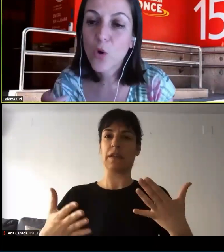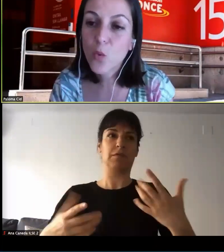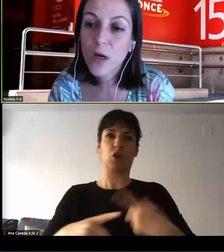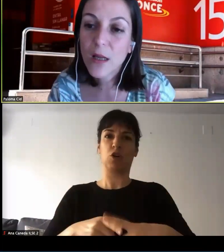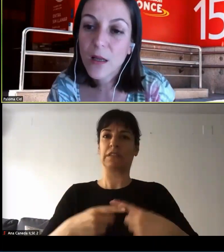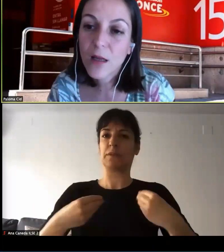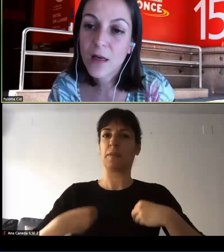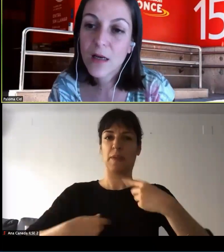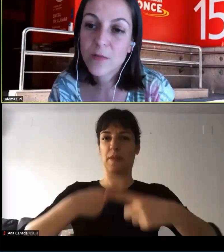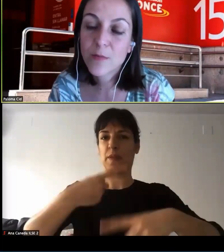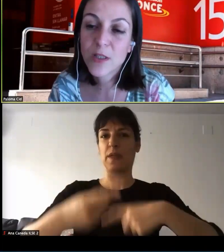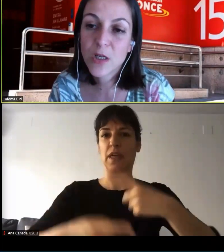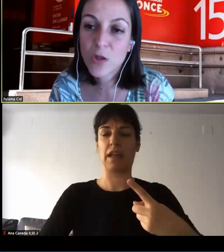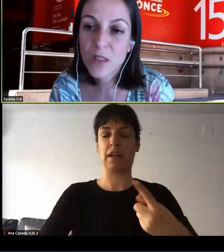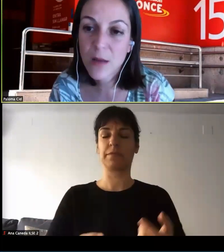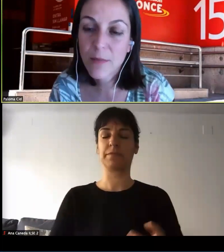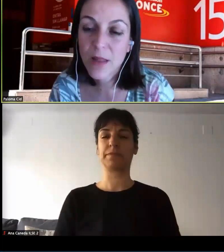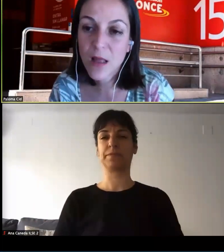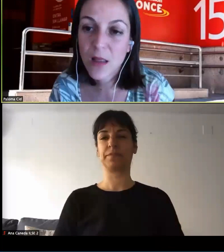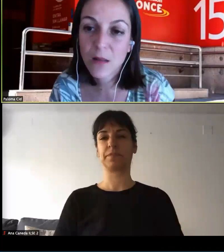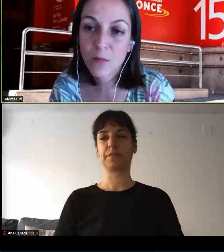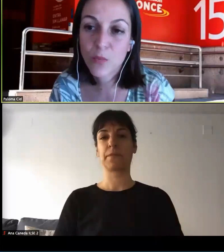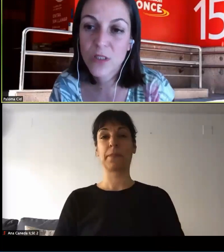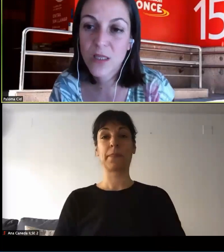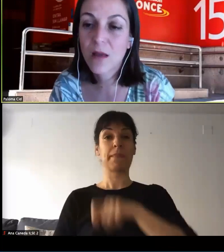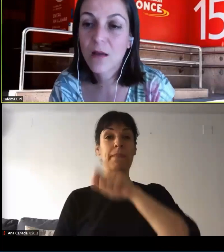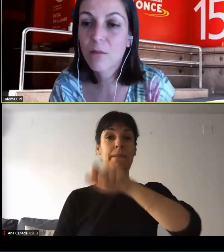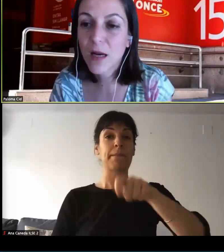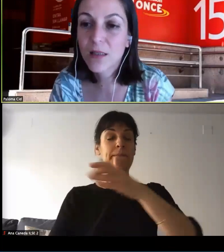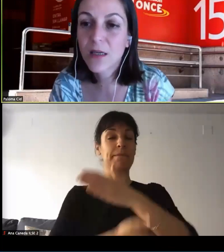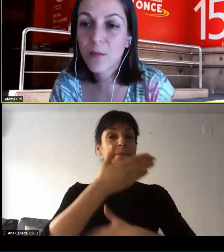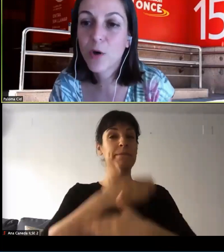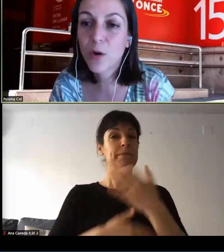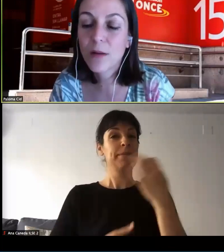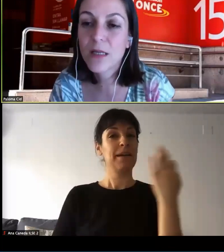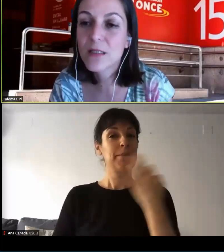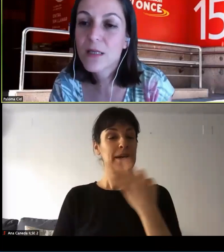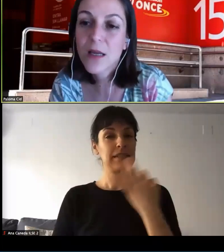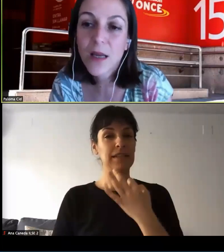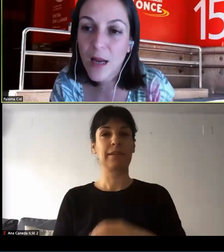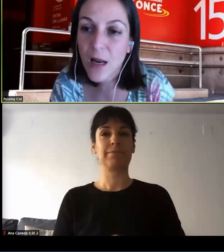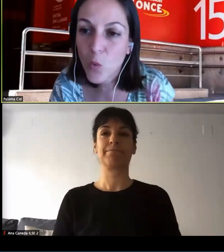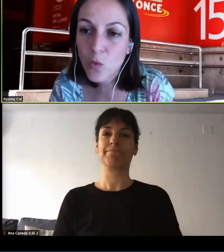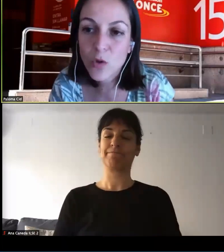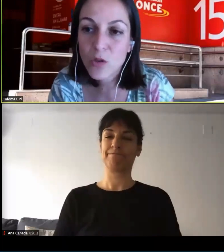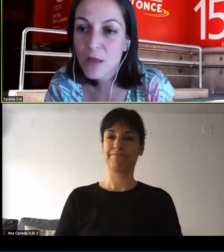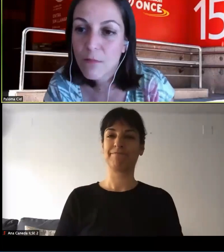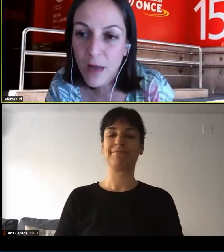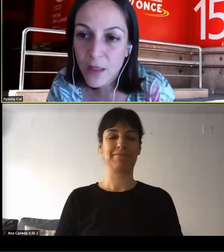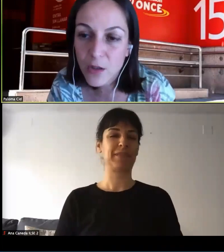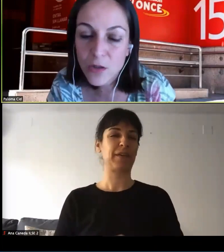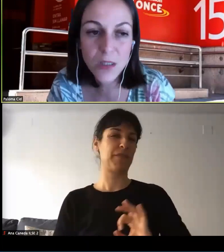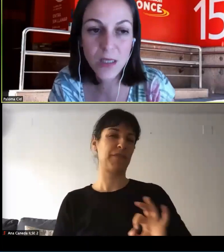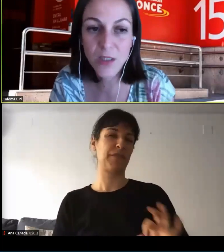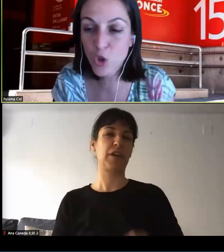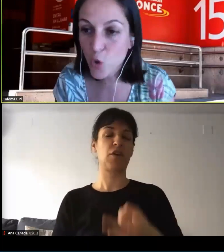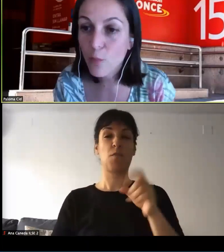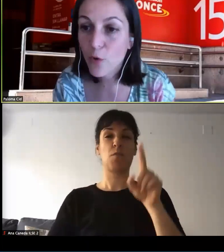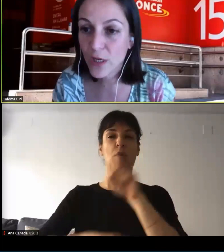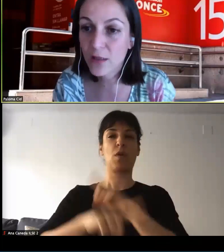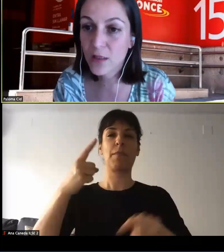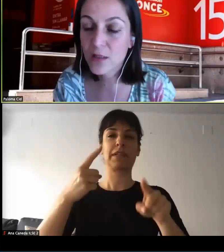¿Qué ocurre en las personas con discapacidad? Pues que van a tener problemas en algunos, en varios de